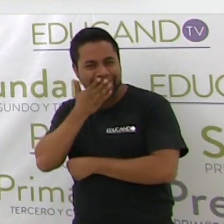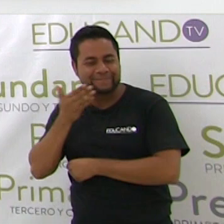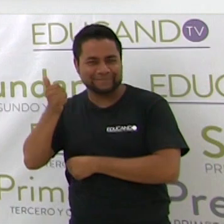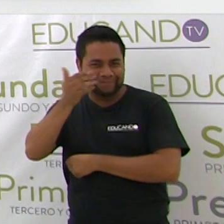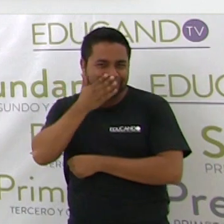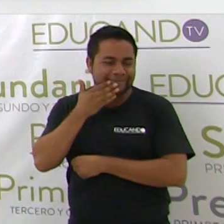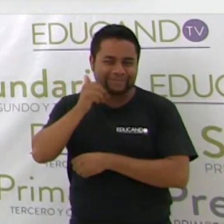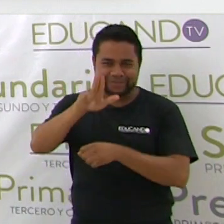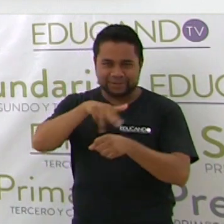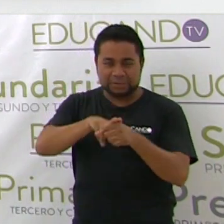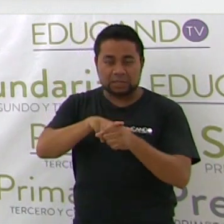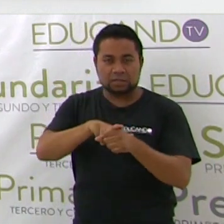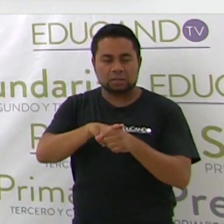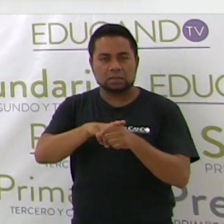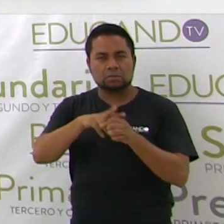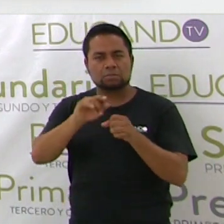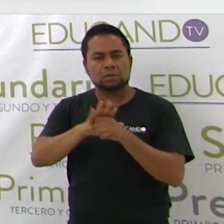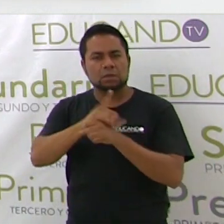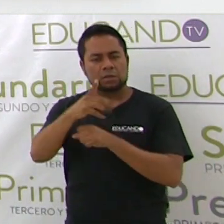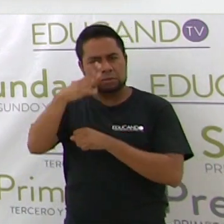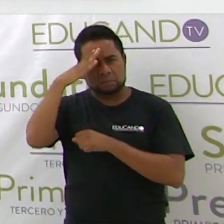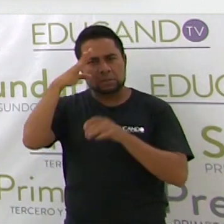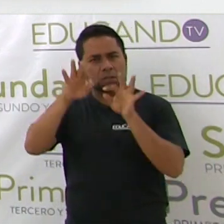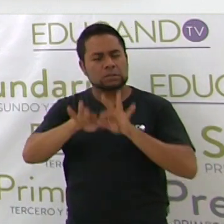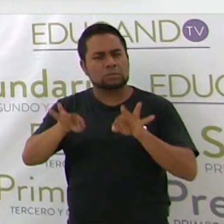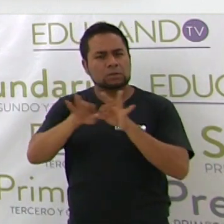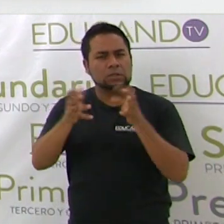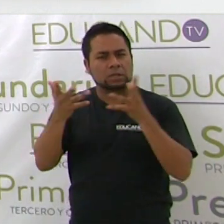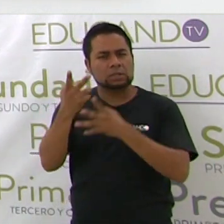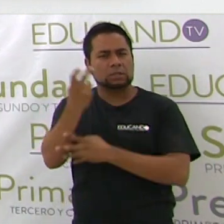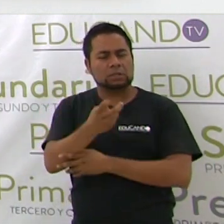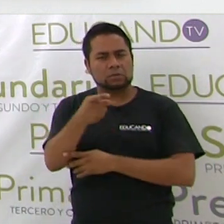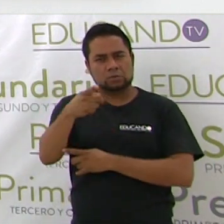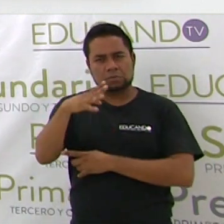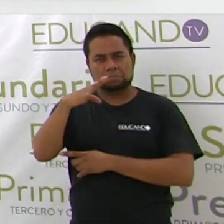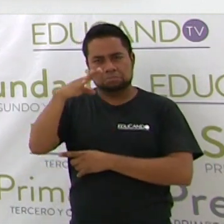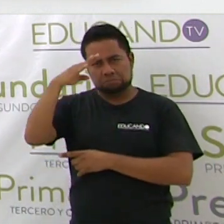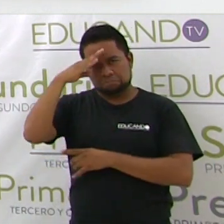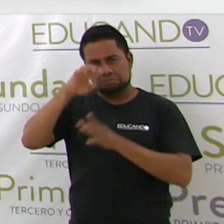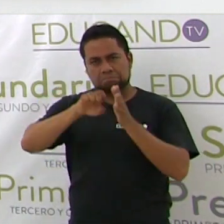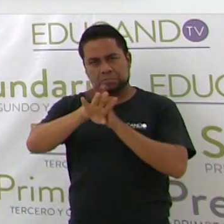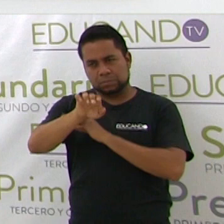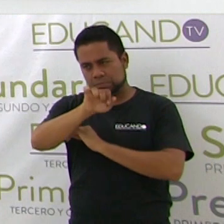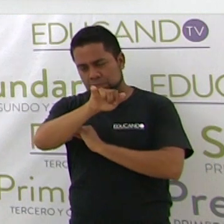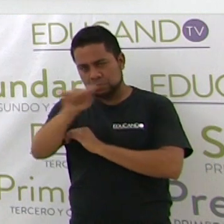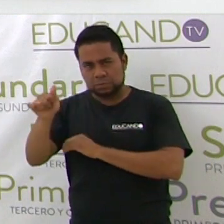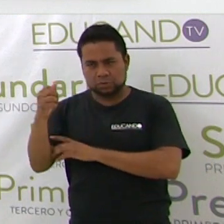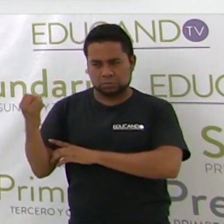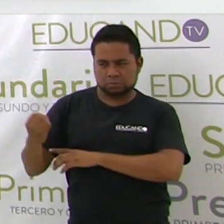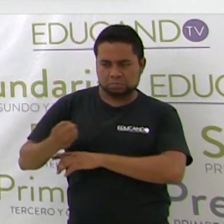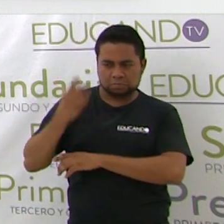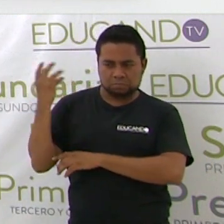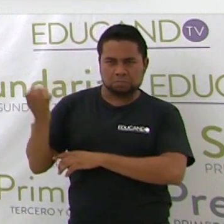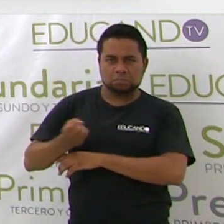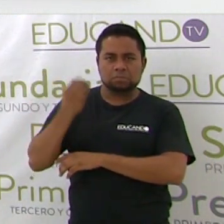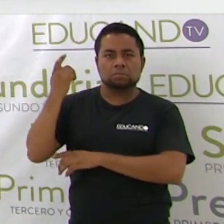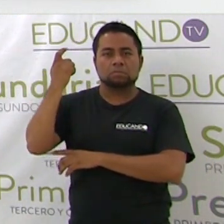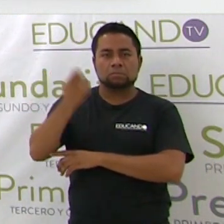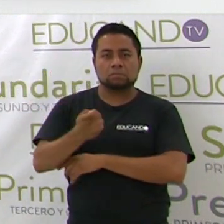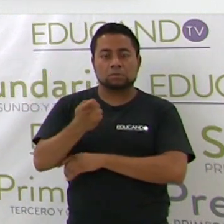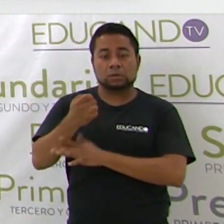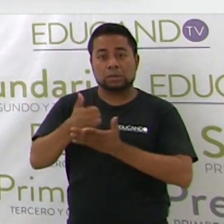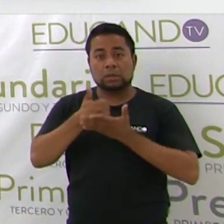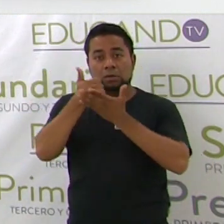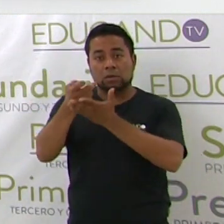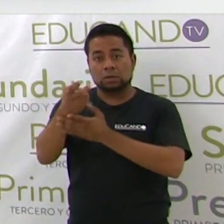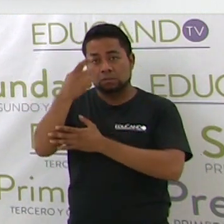amigablemente. ¿Por qué es importante hacerlo? Si ustedes observan otras conferencias, van a ver que eso ayuda a